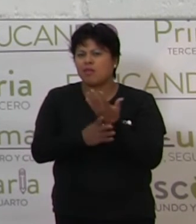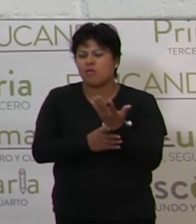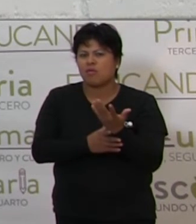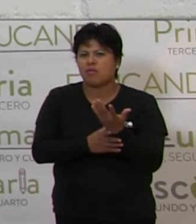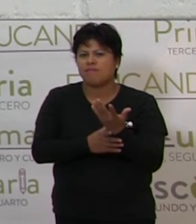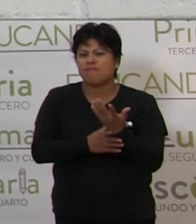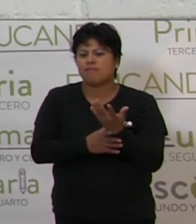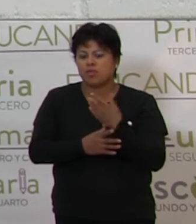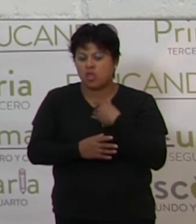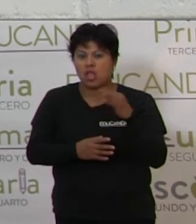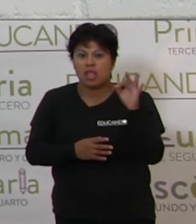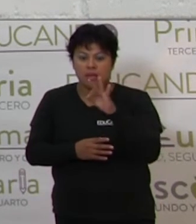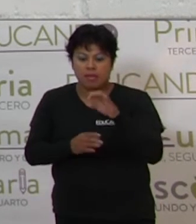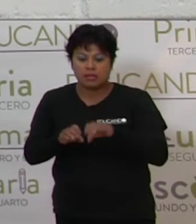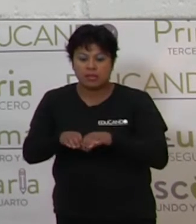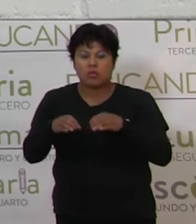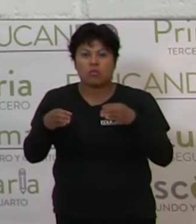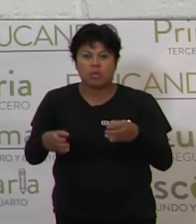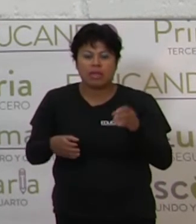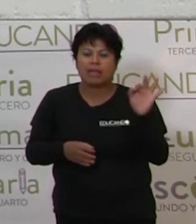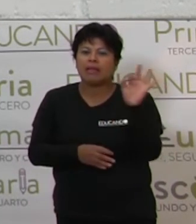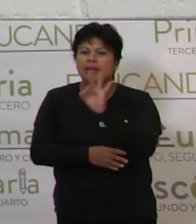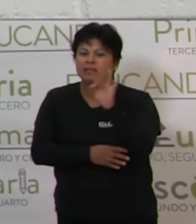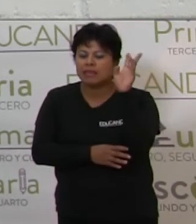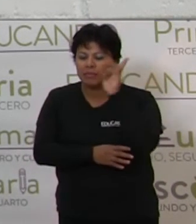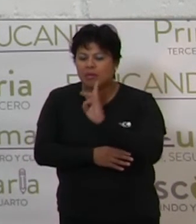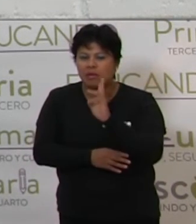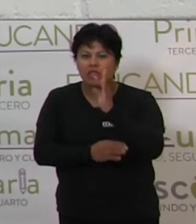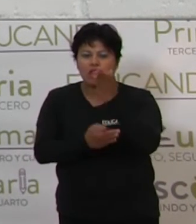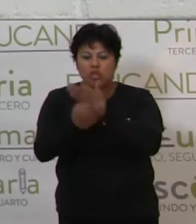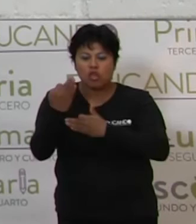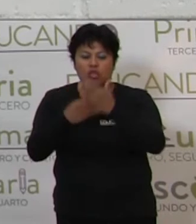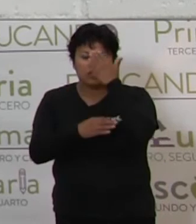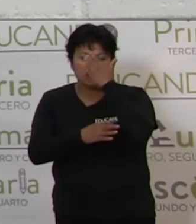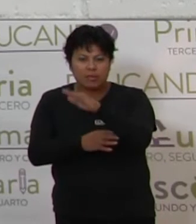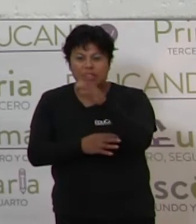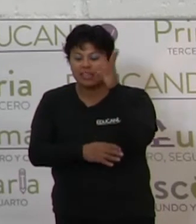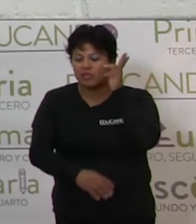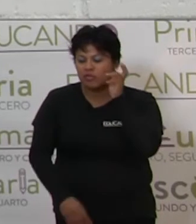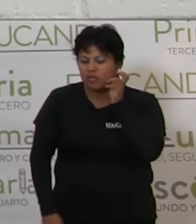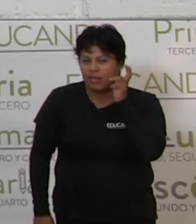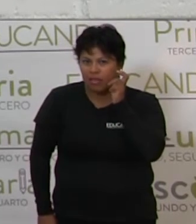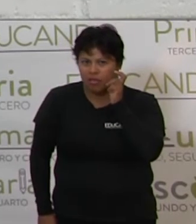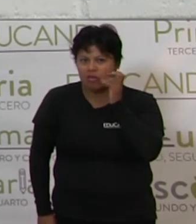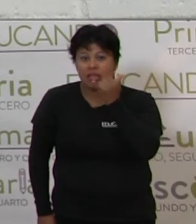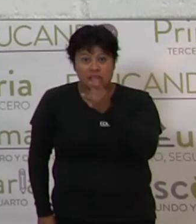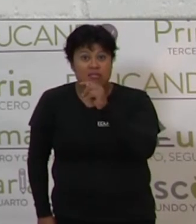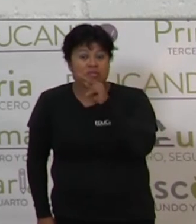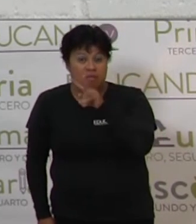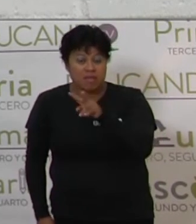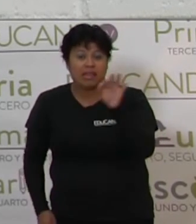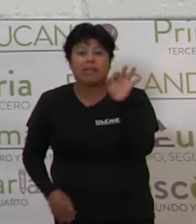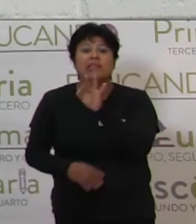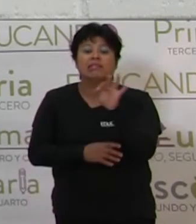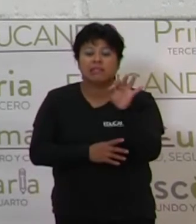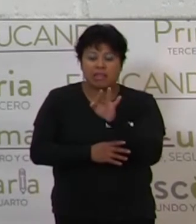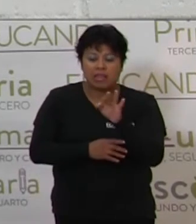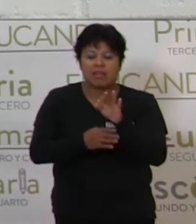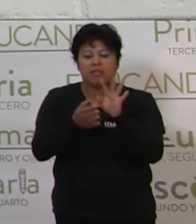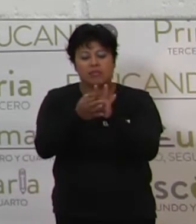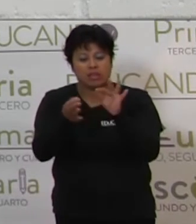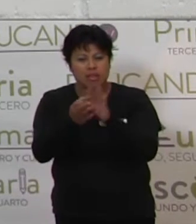nada nuevo. Iba a ser el cuento que probablemente todos habéis oído, e incluso